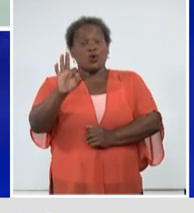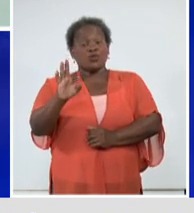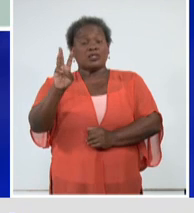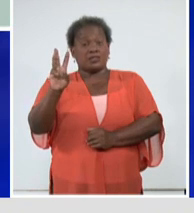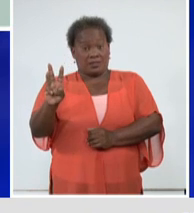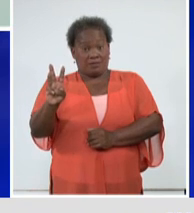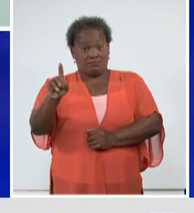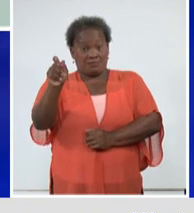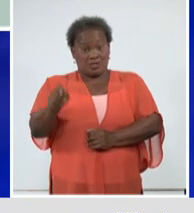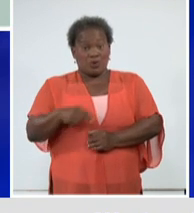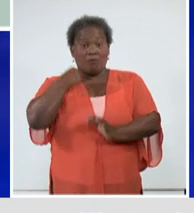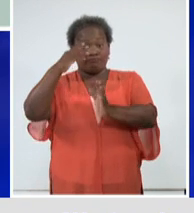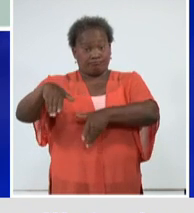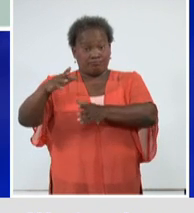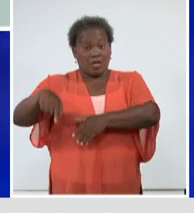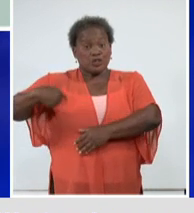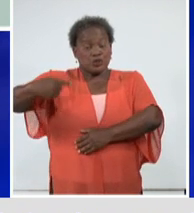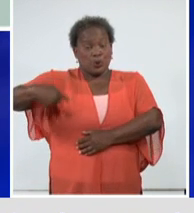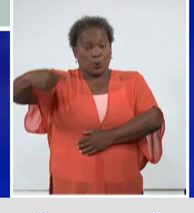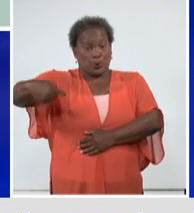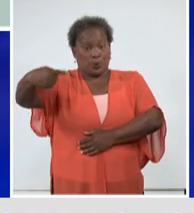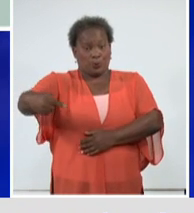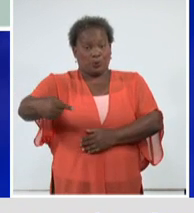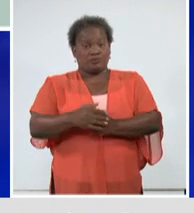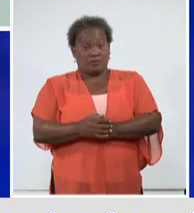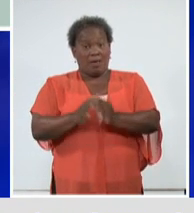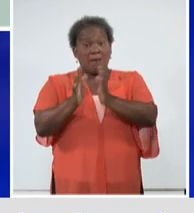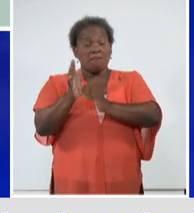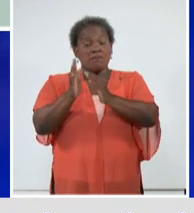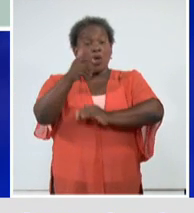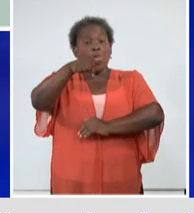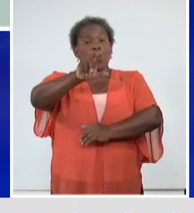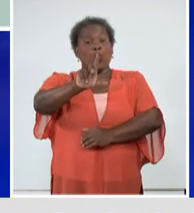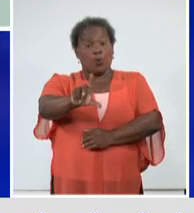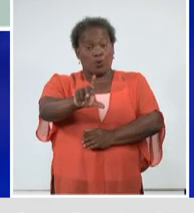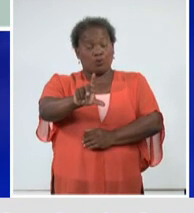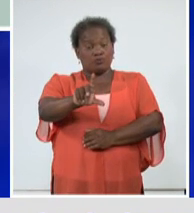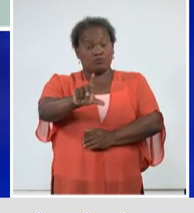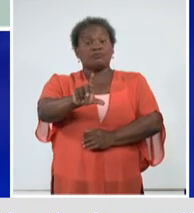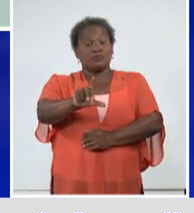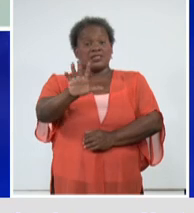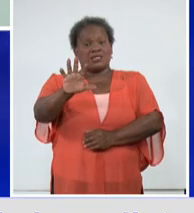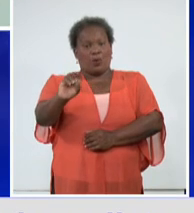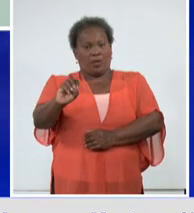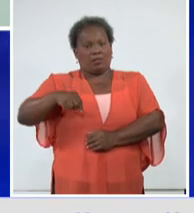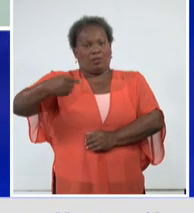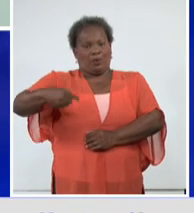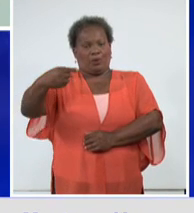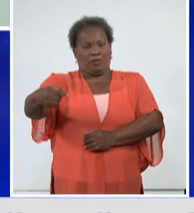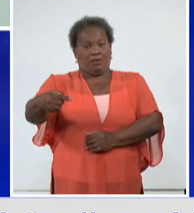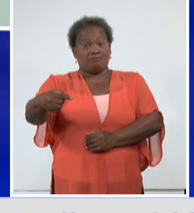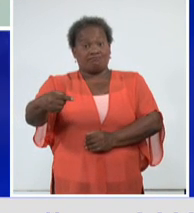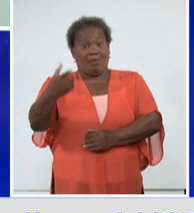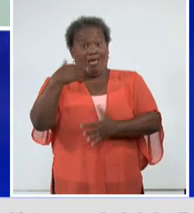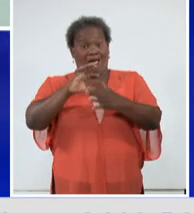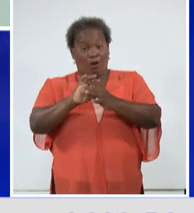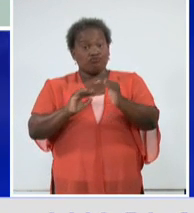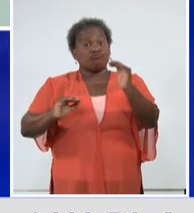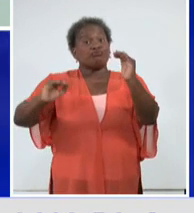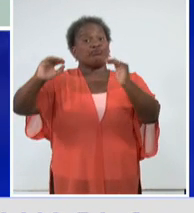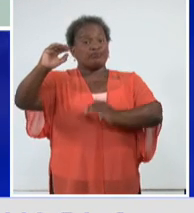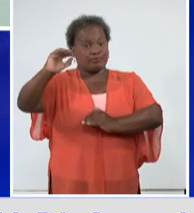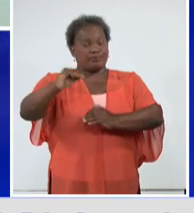promedio diariamente, cuando en el mes de julio habíamos tenido 50. Denos cuenta que agosto